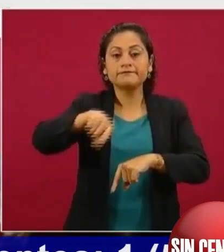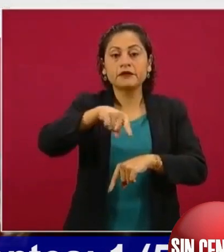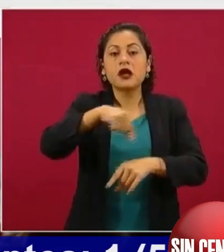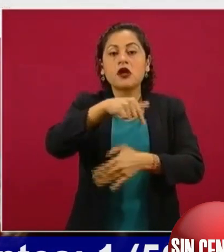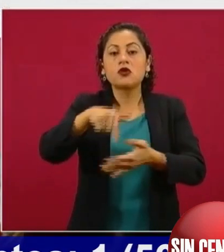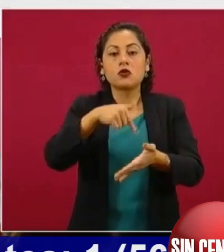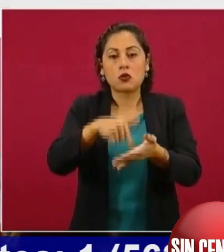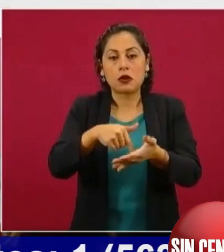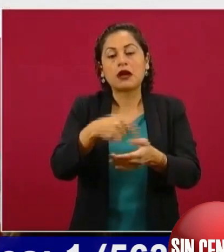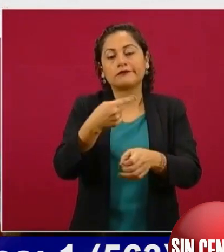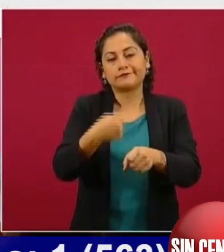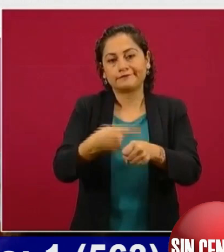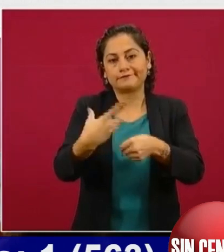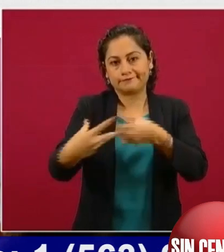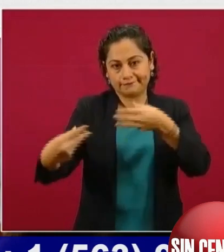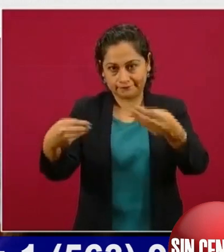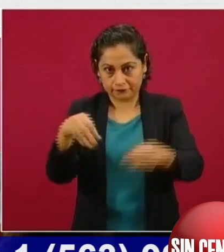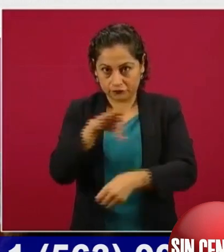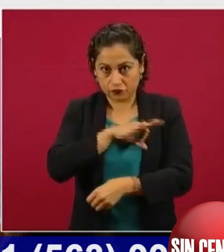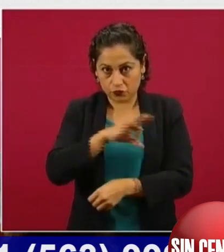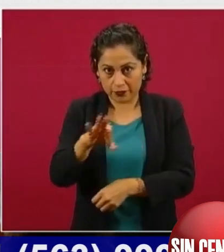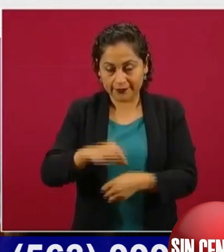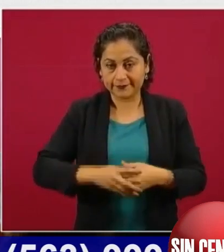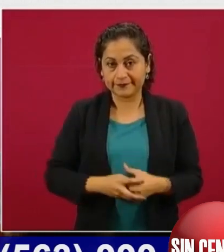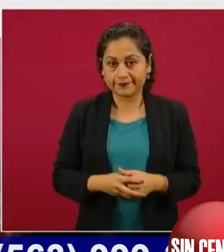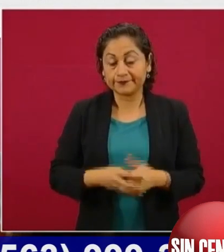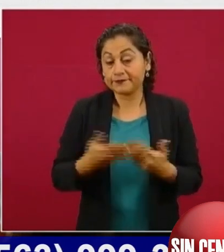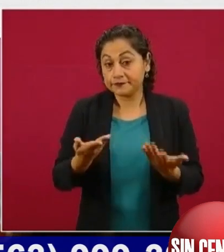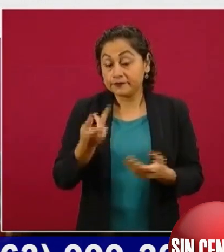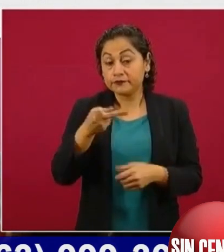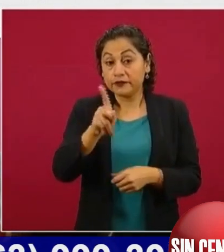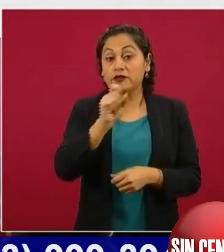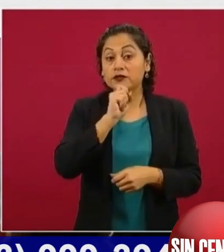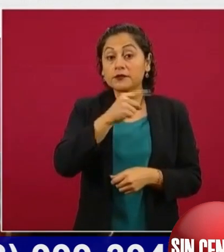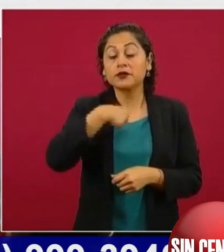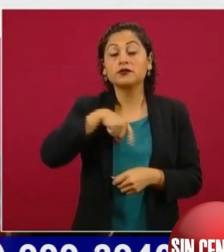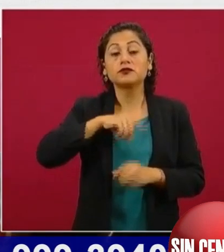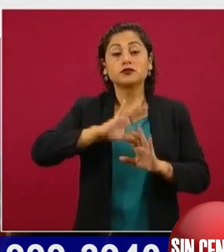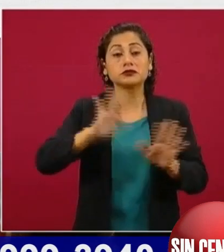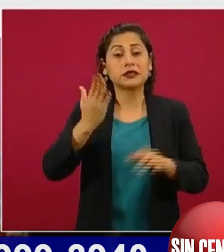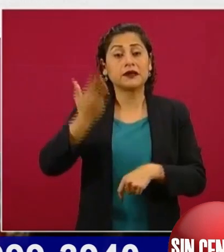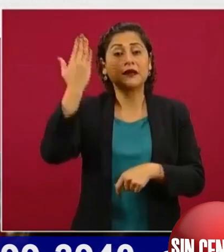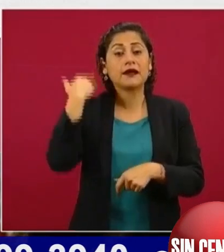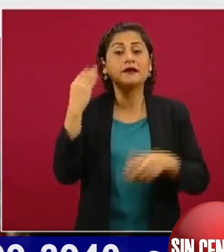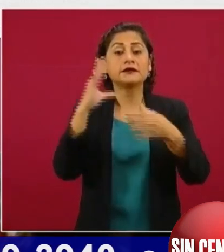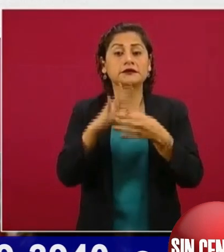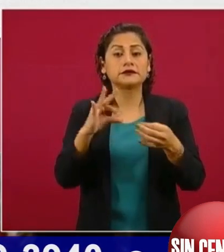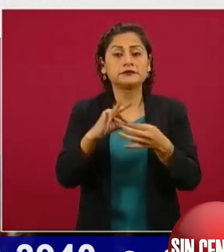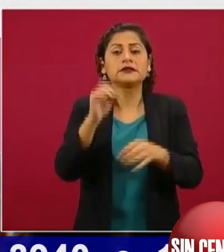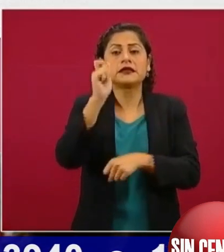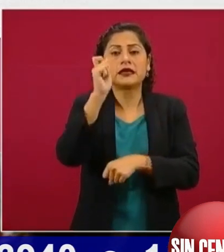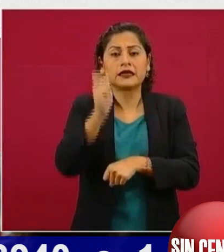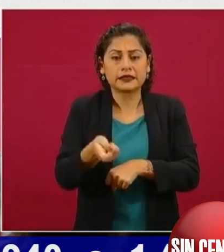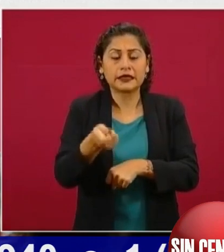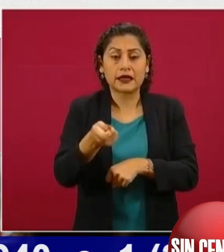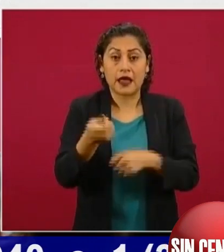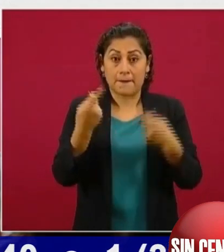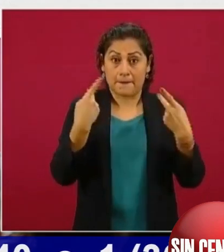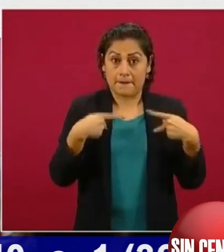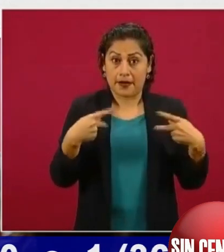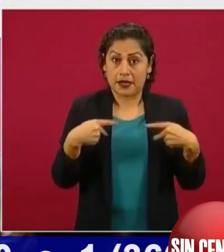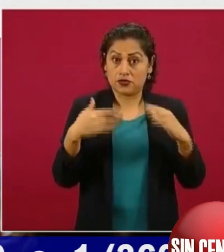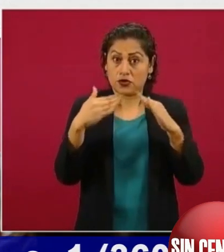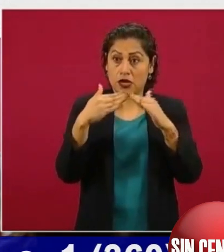que haya contagios. Sin embargo, como también hemos destacado en innumerables ocasiones, no se puede tener completamente confinada a